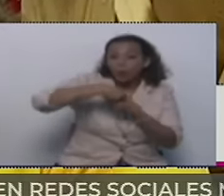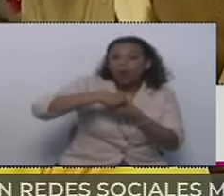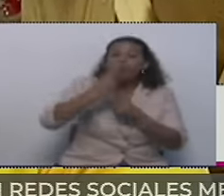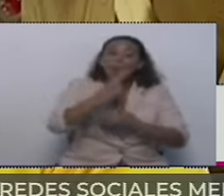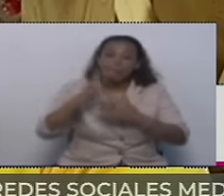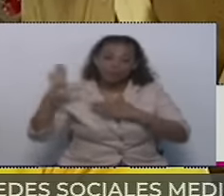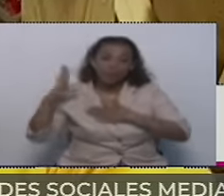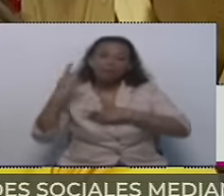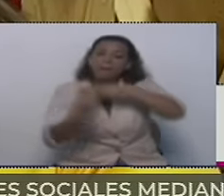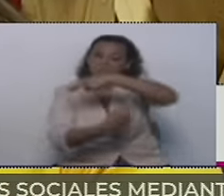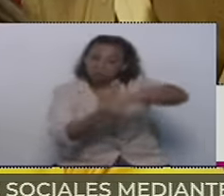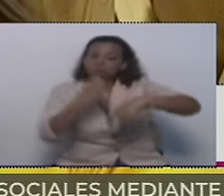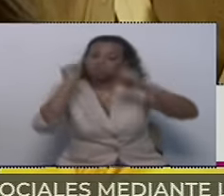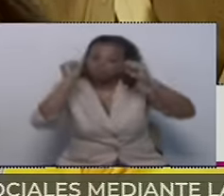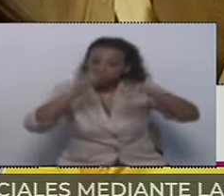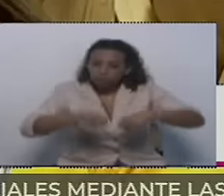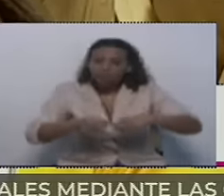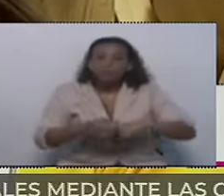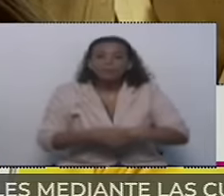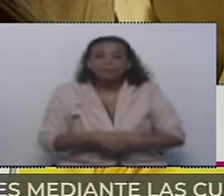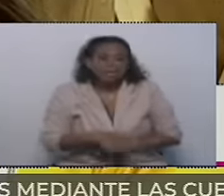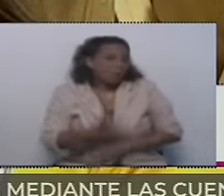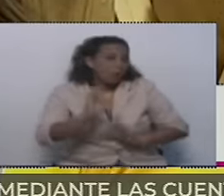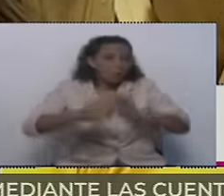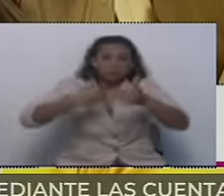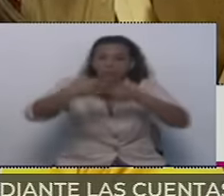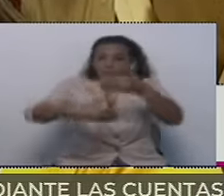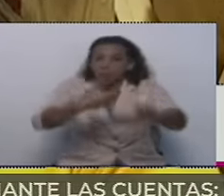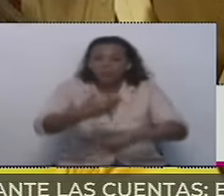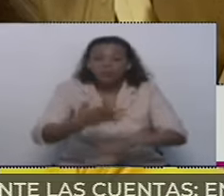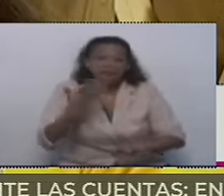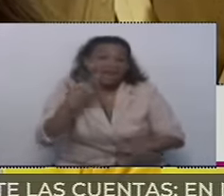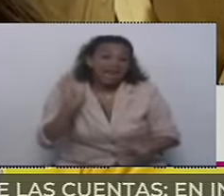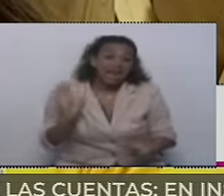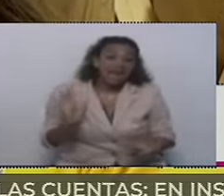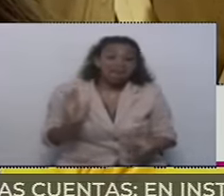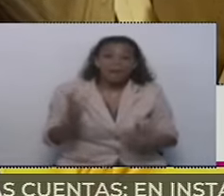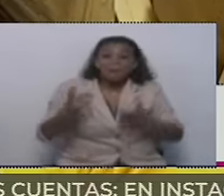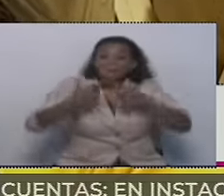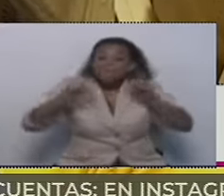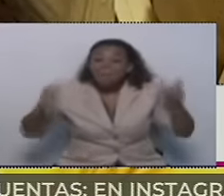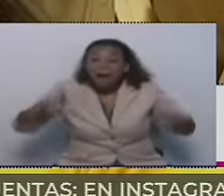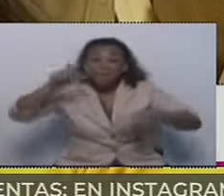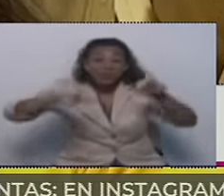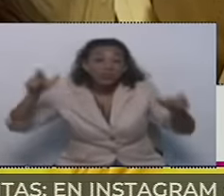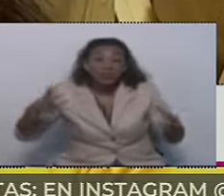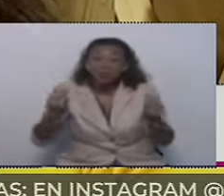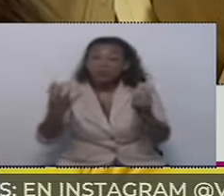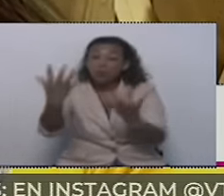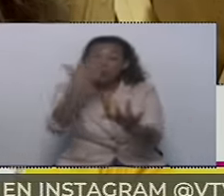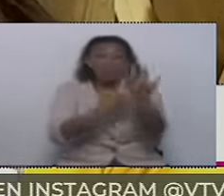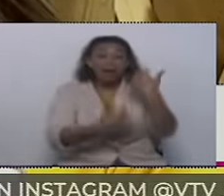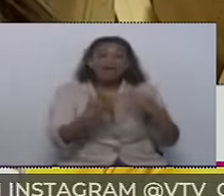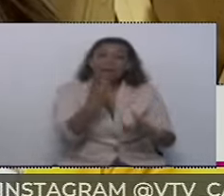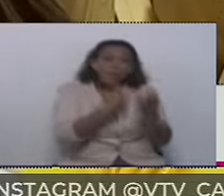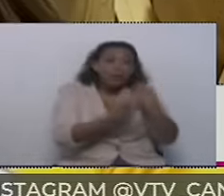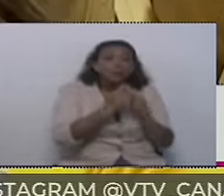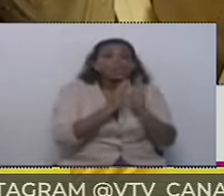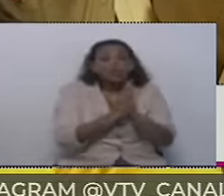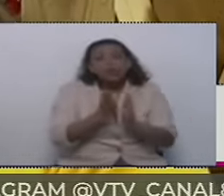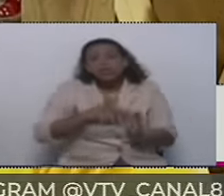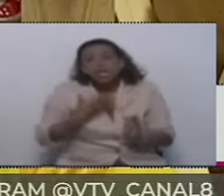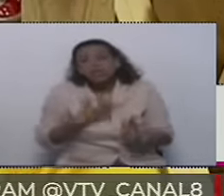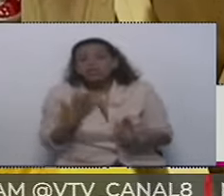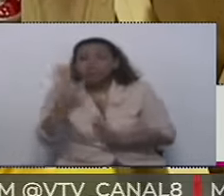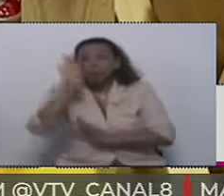comprometida con el proceso y empezamos a avanzar y de hecho queremos que se multiplique porque nos ha llegado mucha gente que quiere también avanzar.